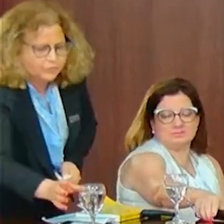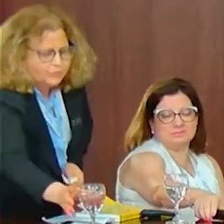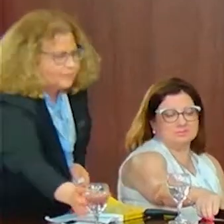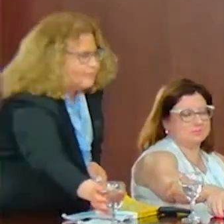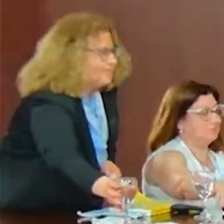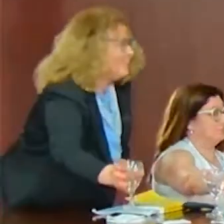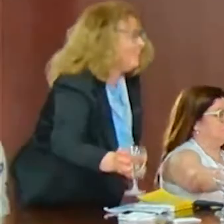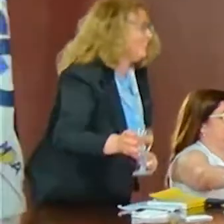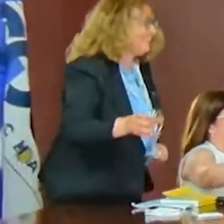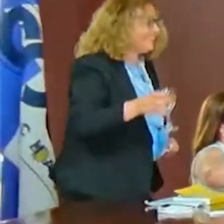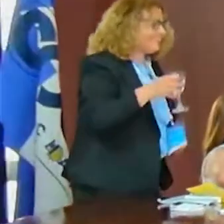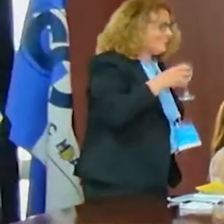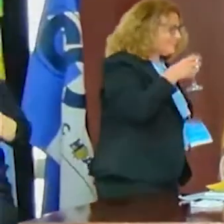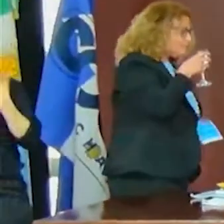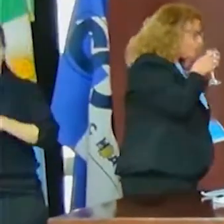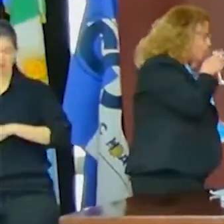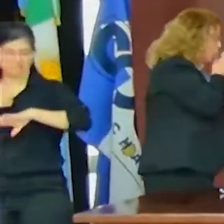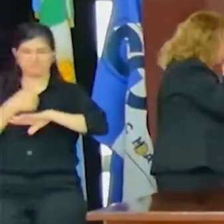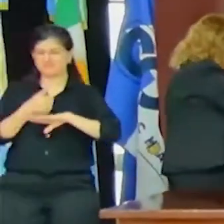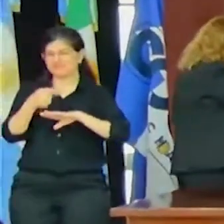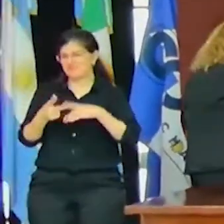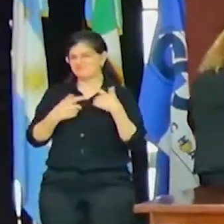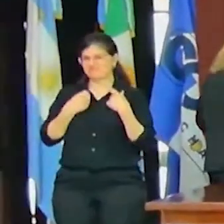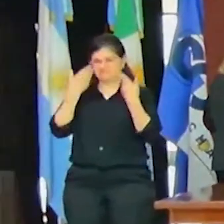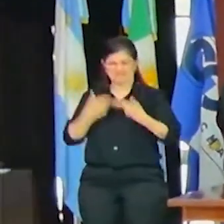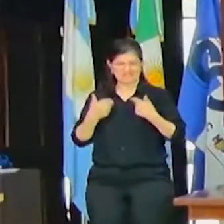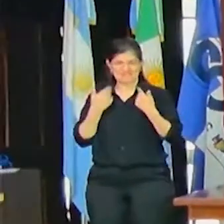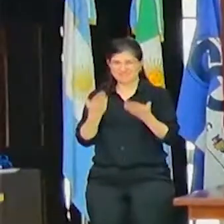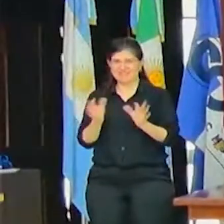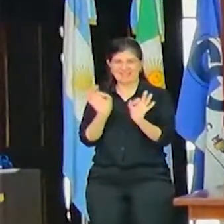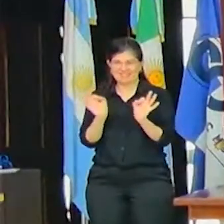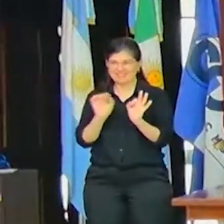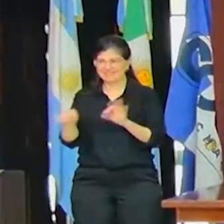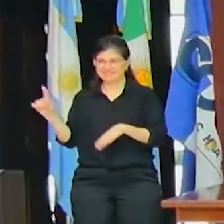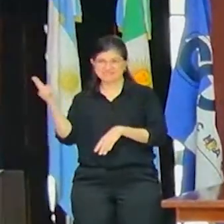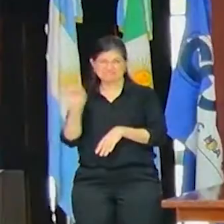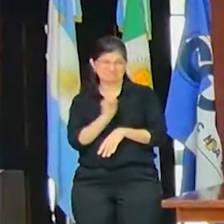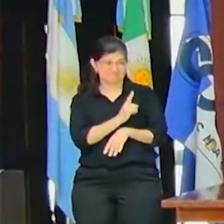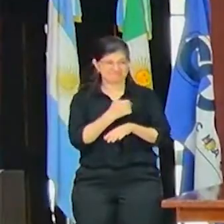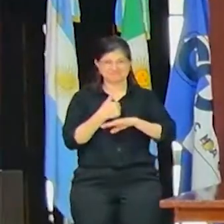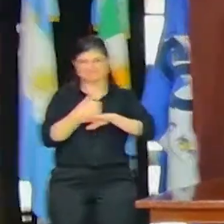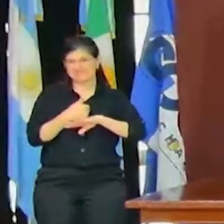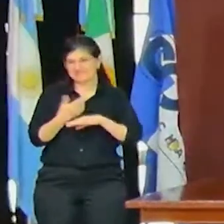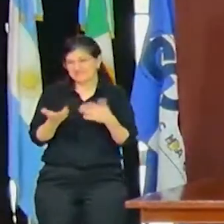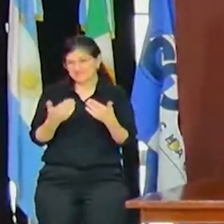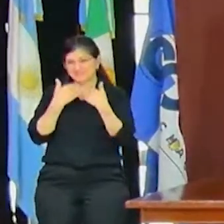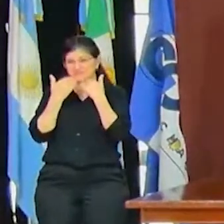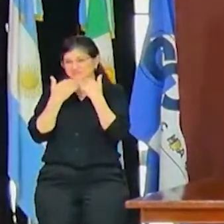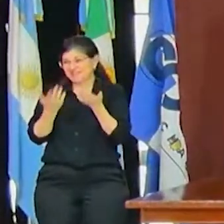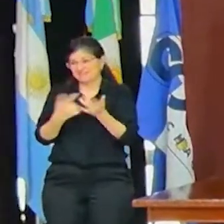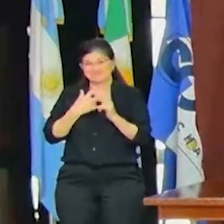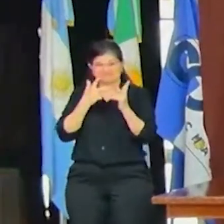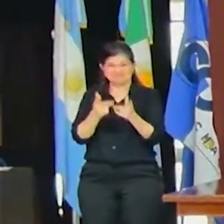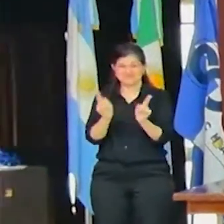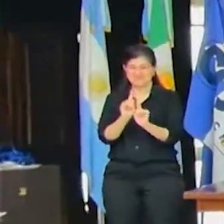corriendo que no saben ni quién soy. Esta estaba pasando por la calle y se sentó acá. Los abogados tenemos la costumbre